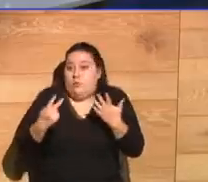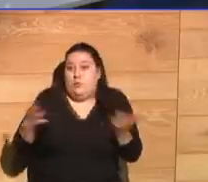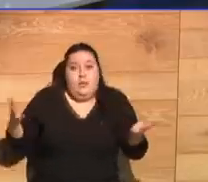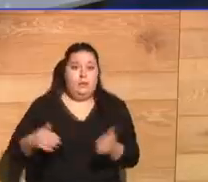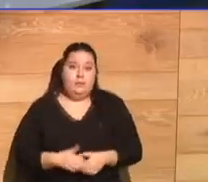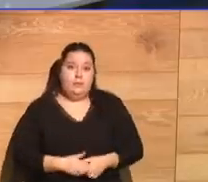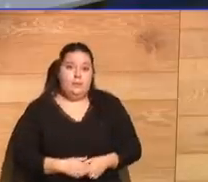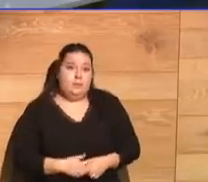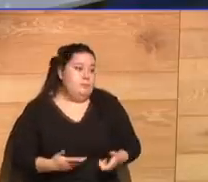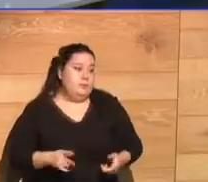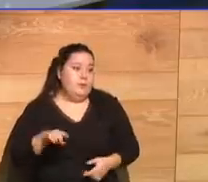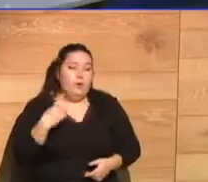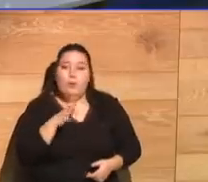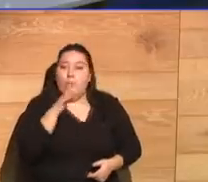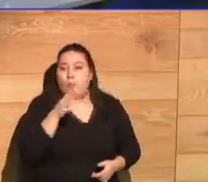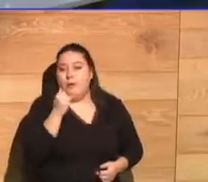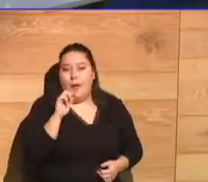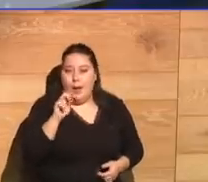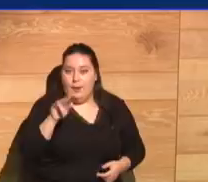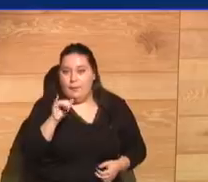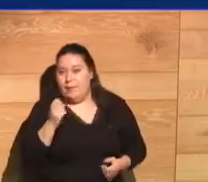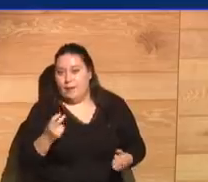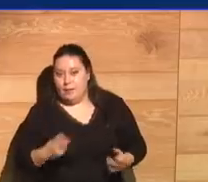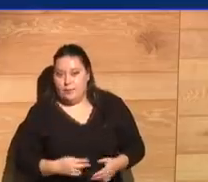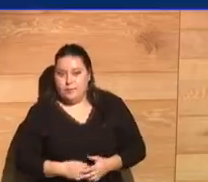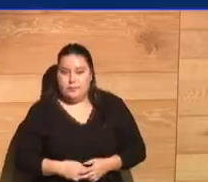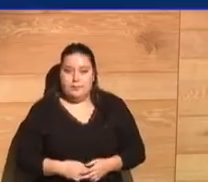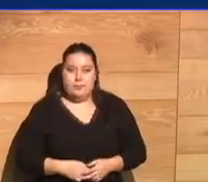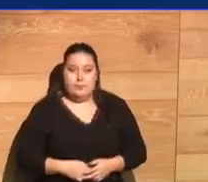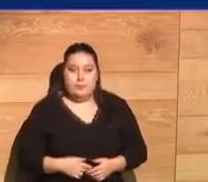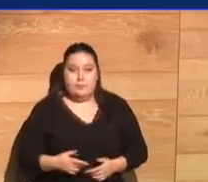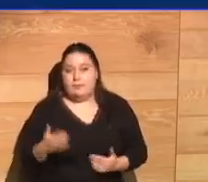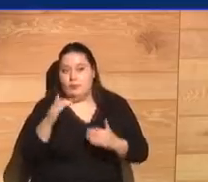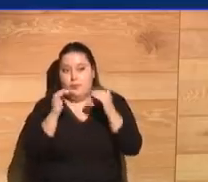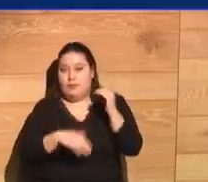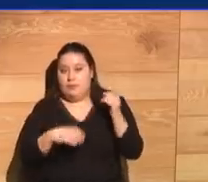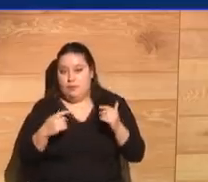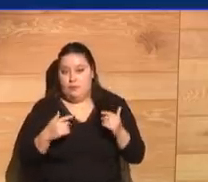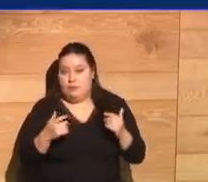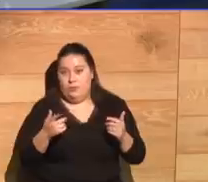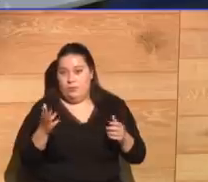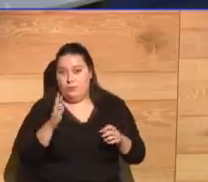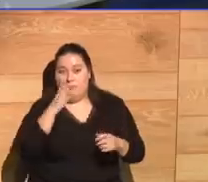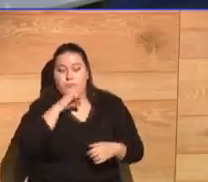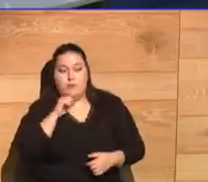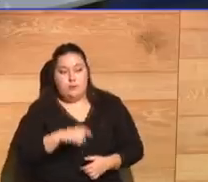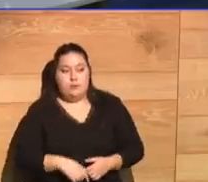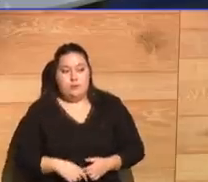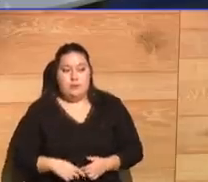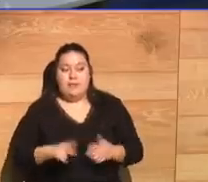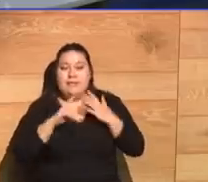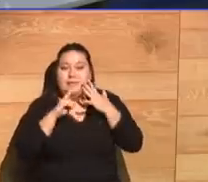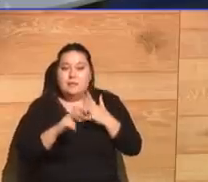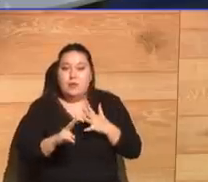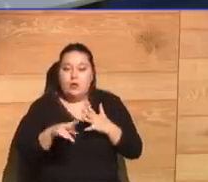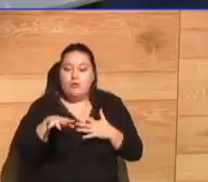Luego, que ¿por qué teníamos aquí a Javi? Es un restador nato. Claro. No hemos... O sea, ¿sabéis qué? Está 7 años sin decirle